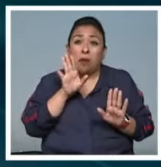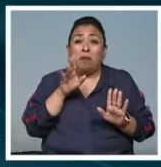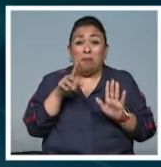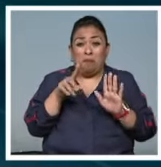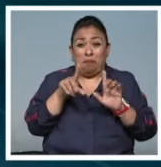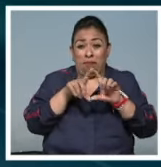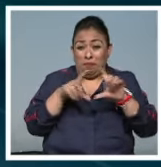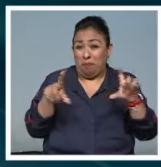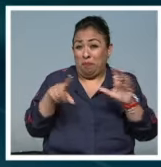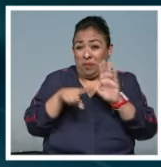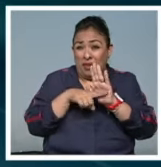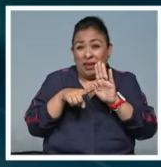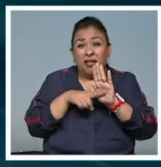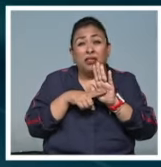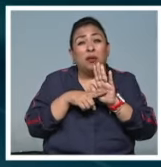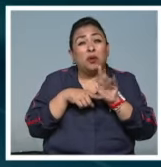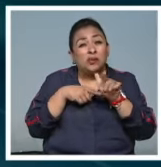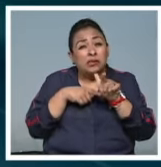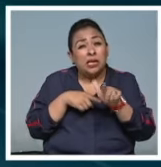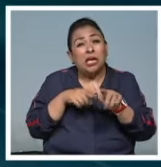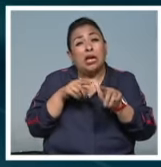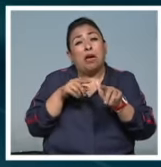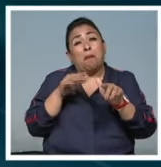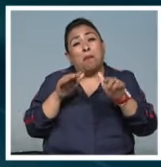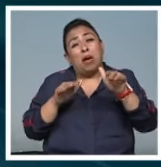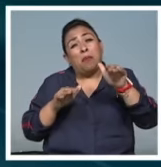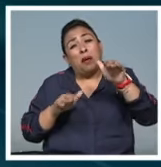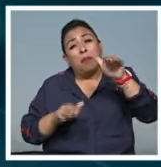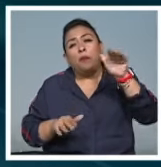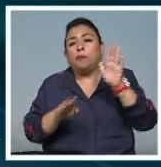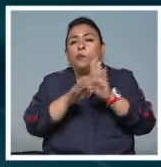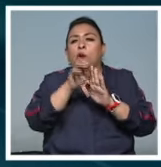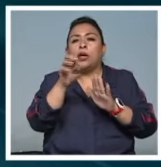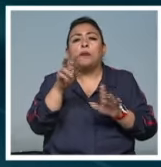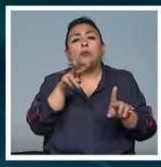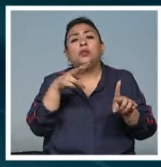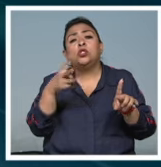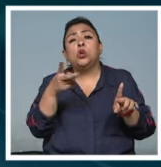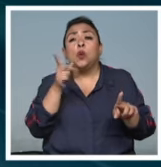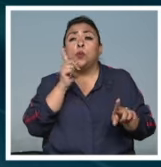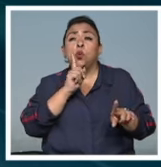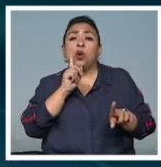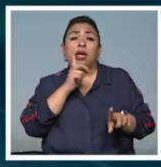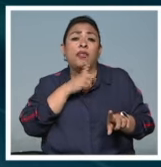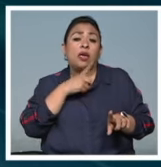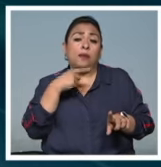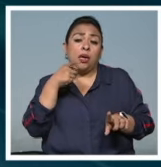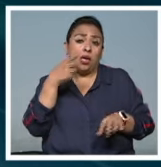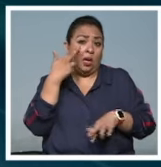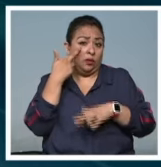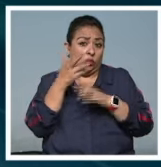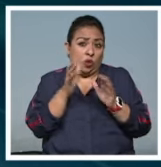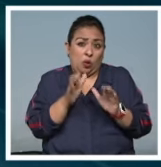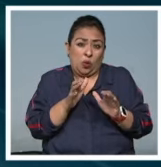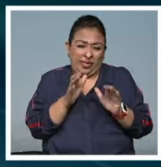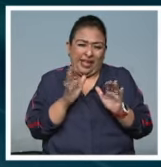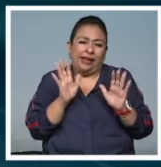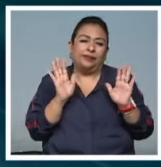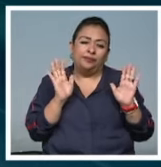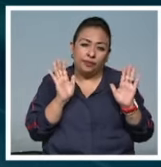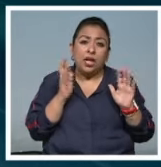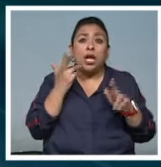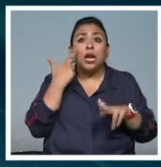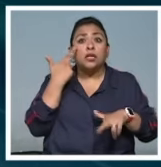perjudiciales perpetúan las desigualdades. Por ejemplo, la visión tradicional de las mujeres como cuidadoras significa que